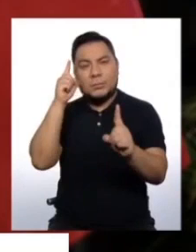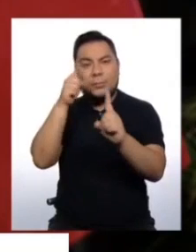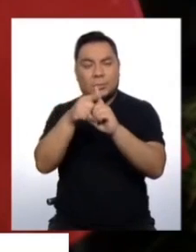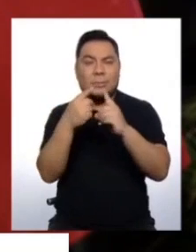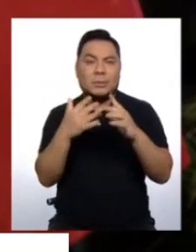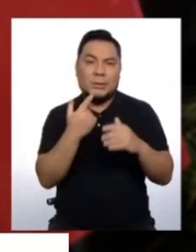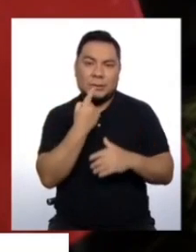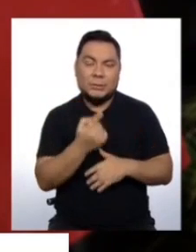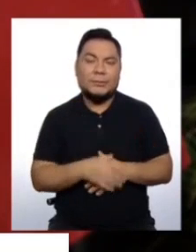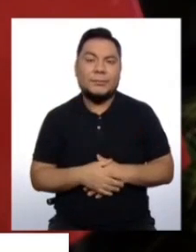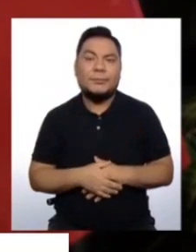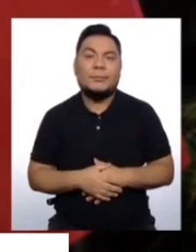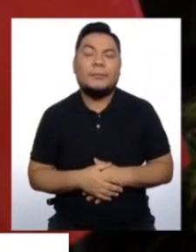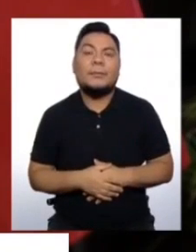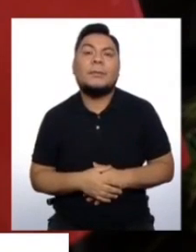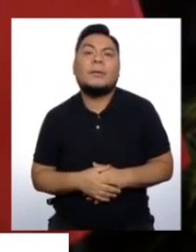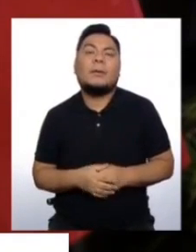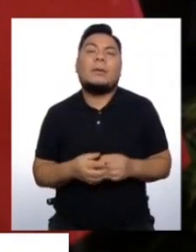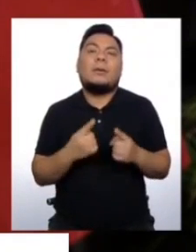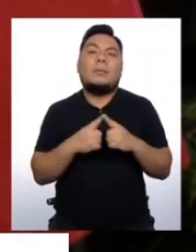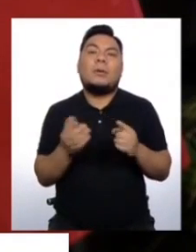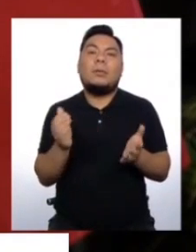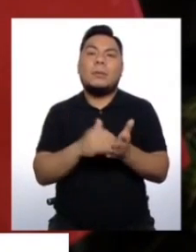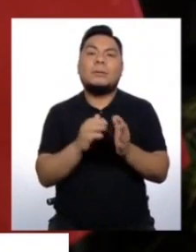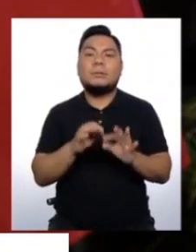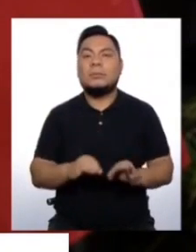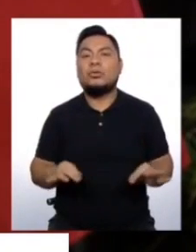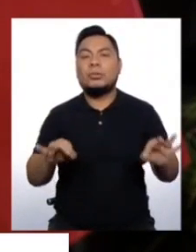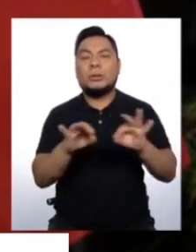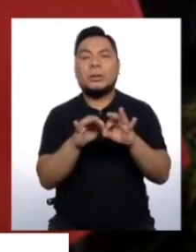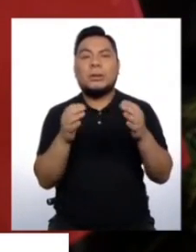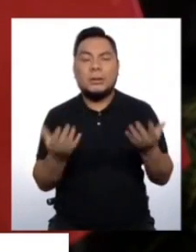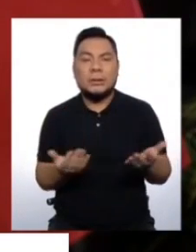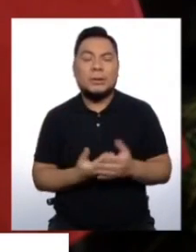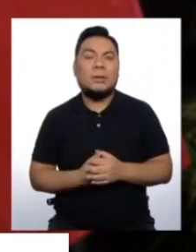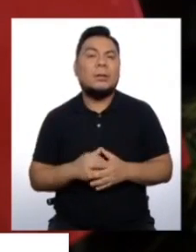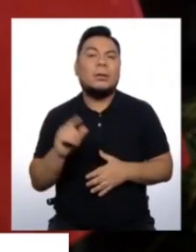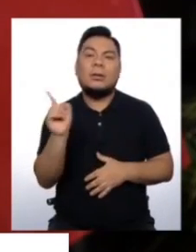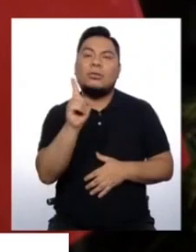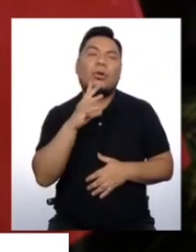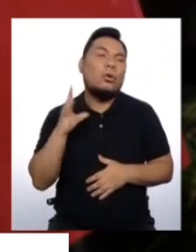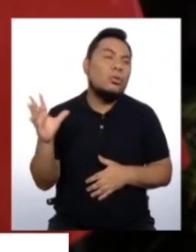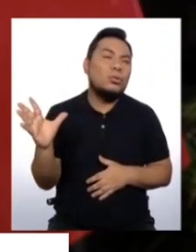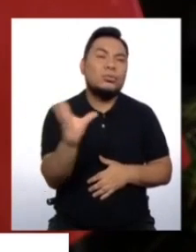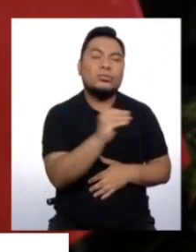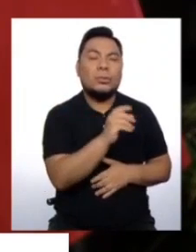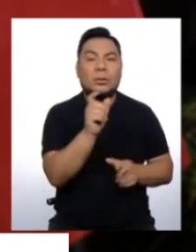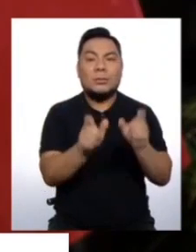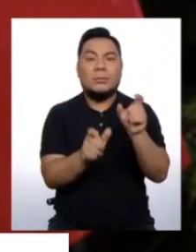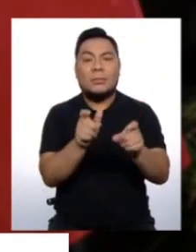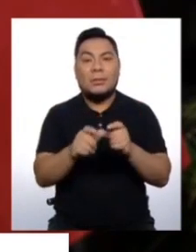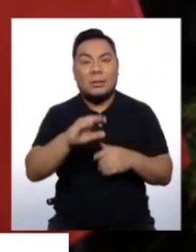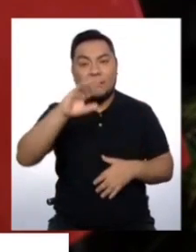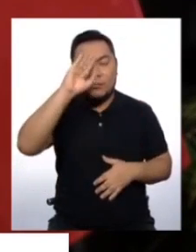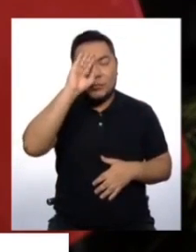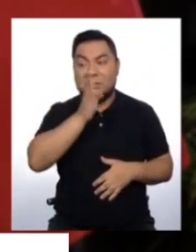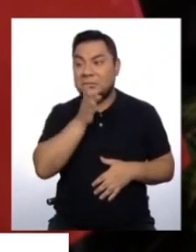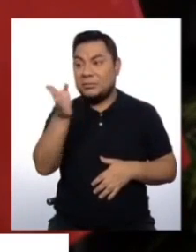hablado. Pero lo más importante es que no todos los pacientes llegan al